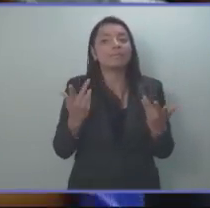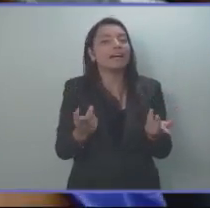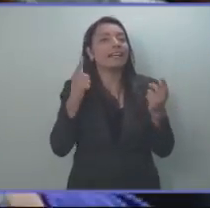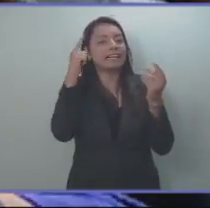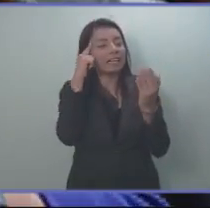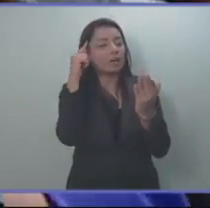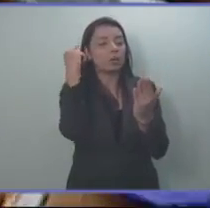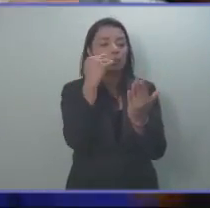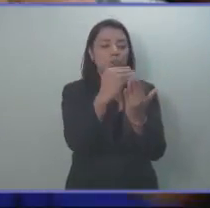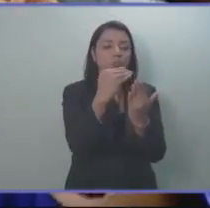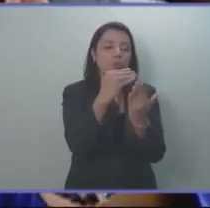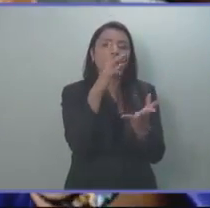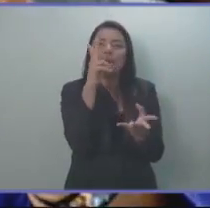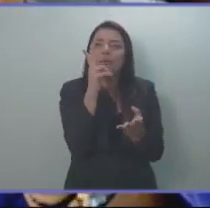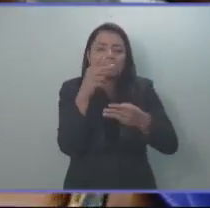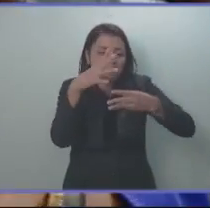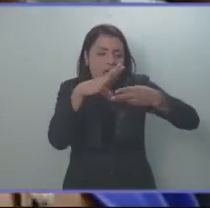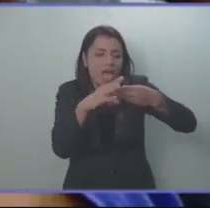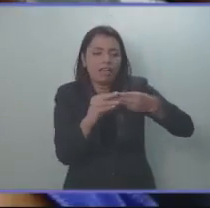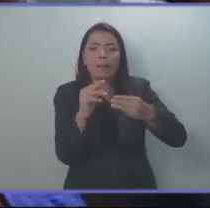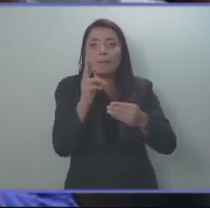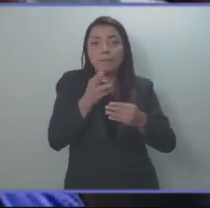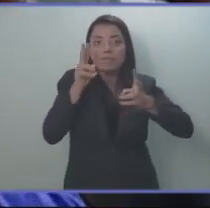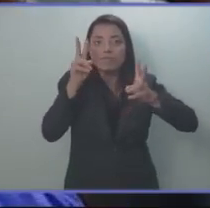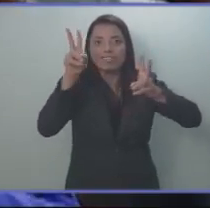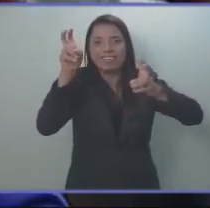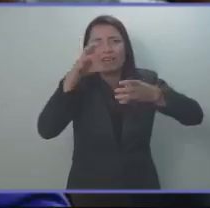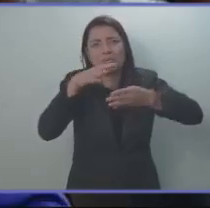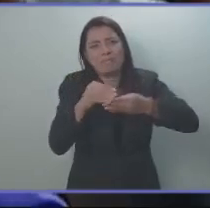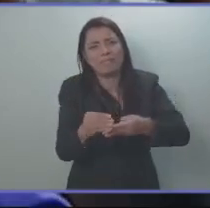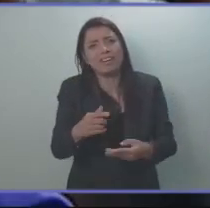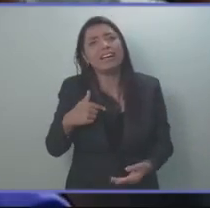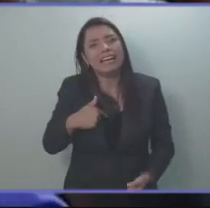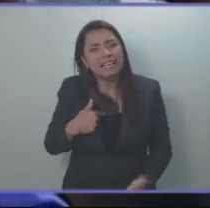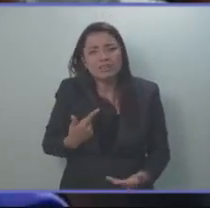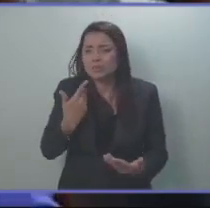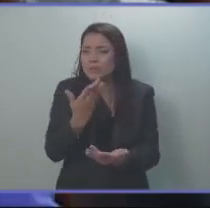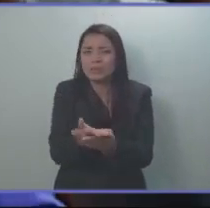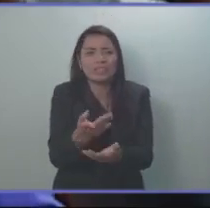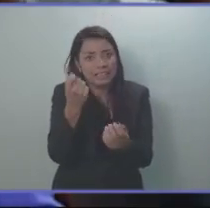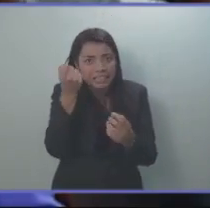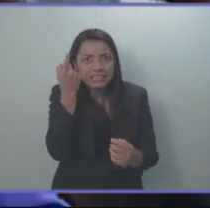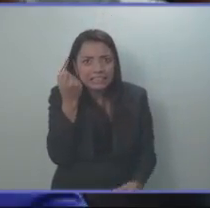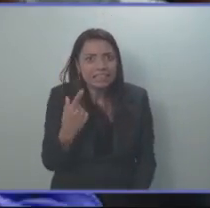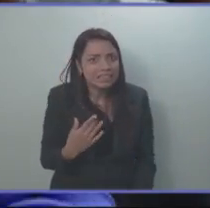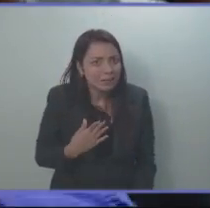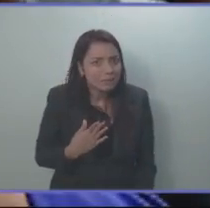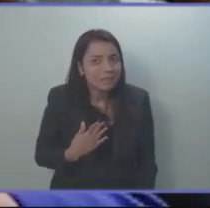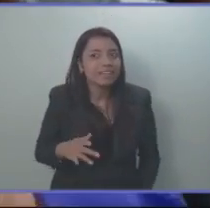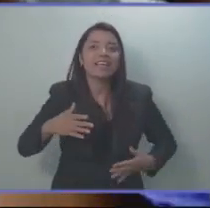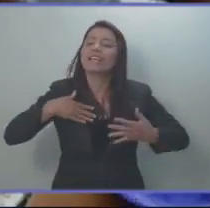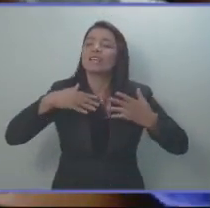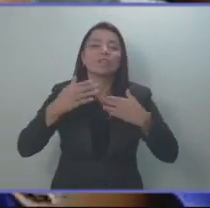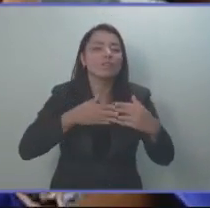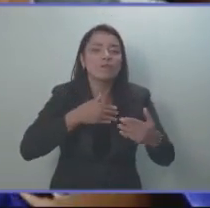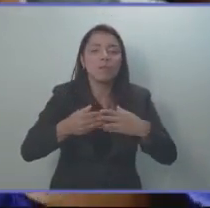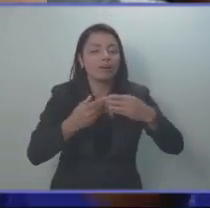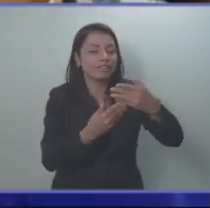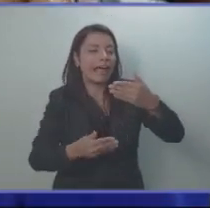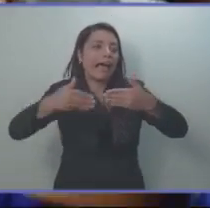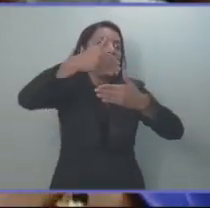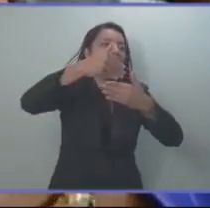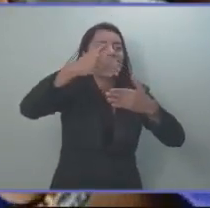todas iban a ser discutidas seguido. Creo que el sentido que estoy proponiendo me lo comprende, que todas sean